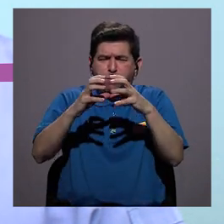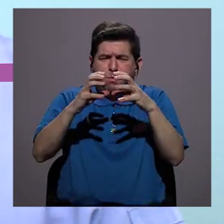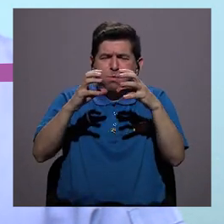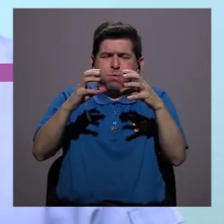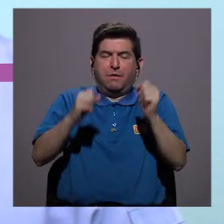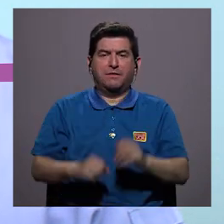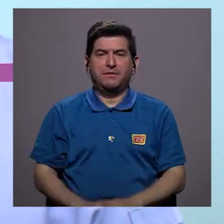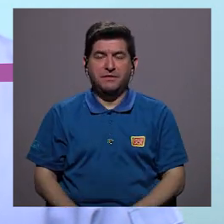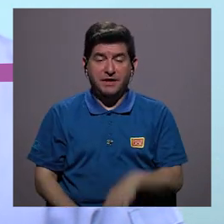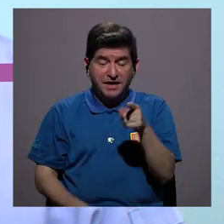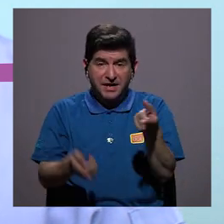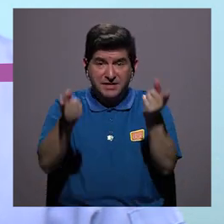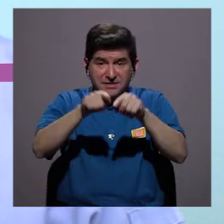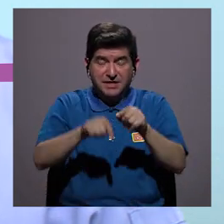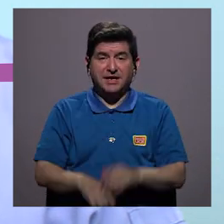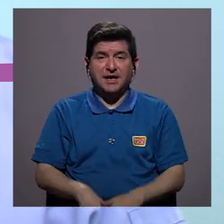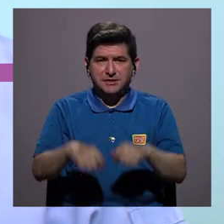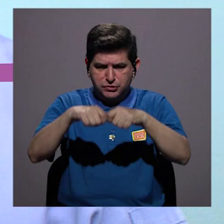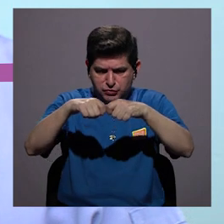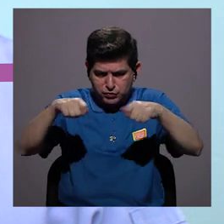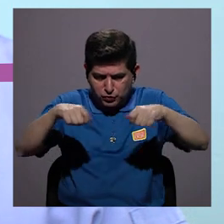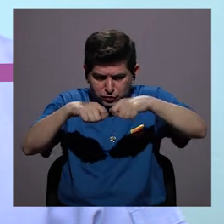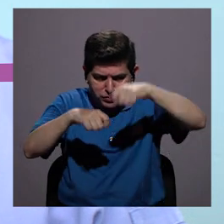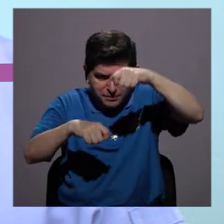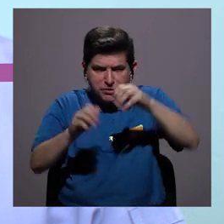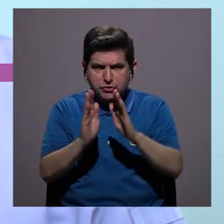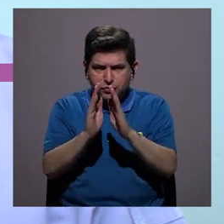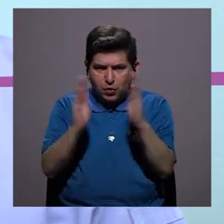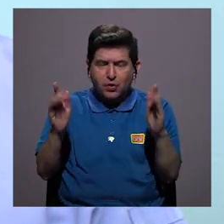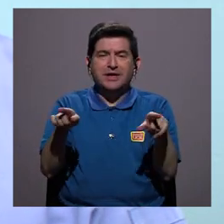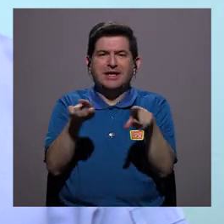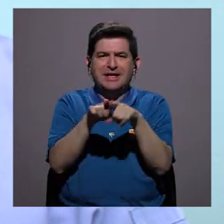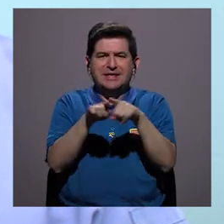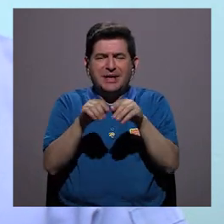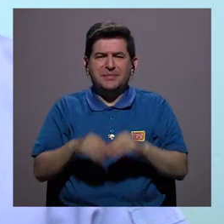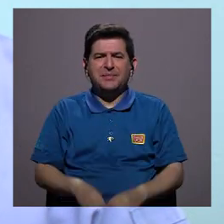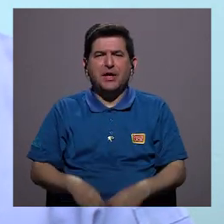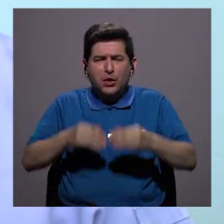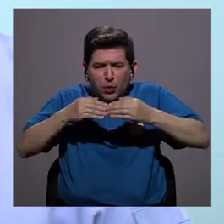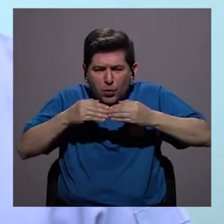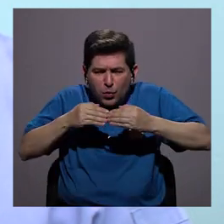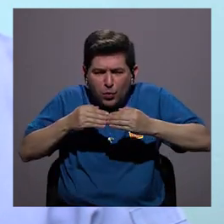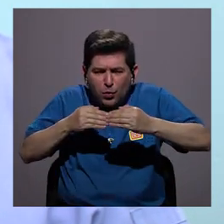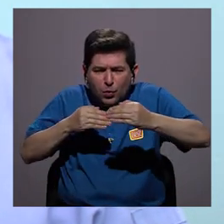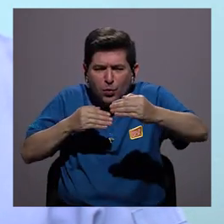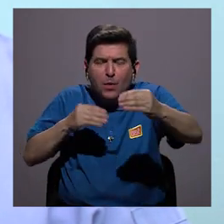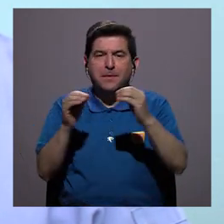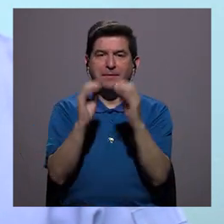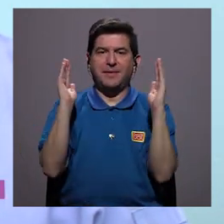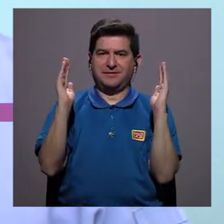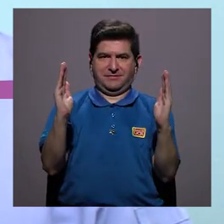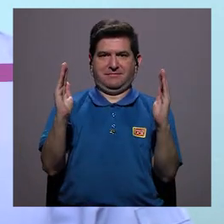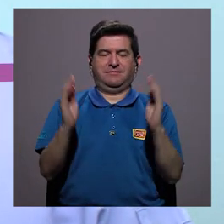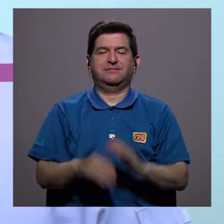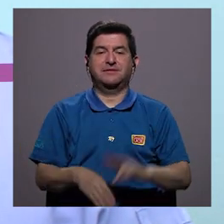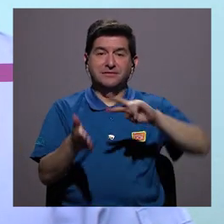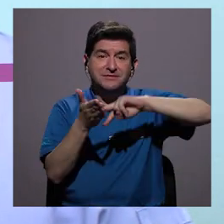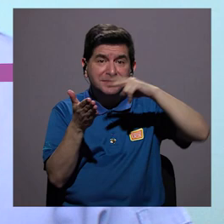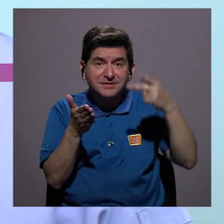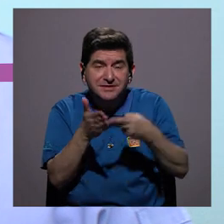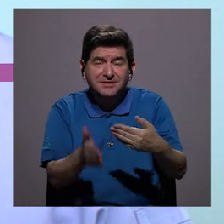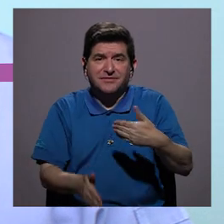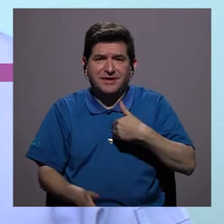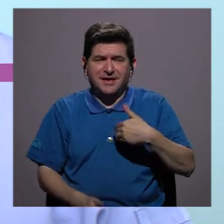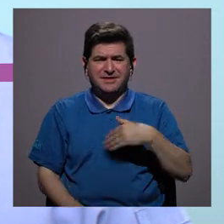tortuosa. Eso quiere decir, digamos, que se ha aumentado su diámetro y que además de eso se ha alargado en su longitud y ha hecho